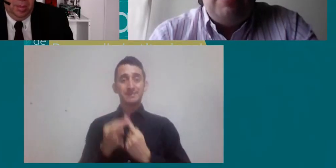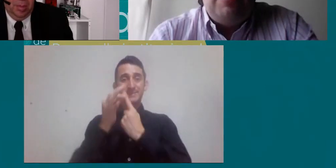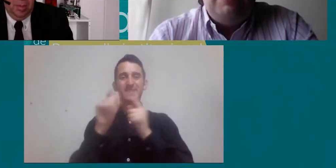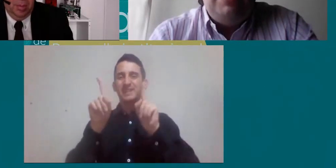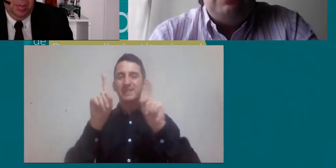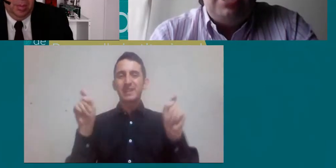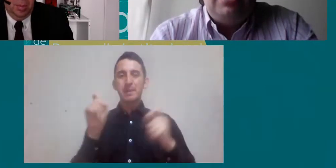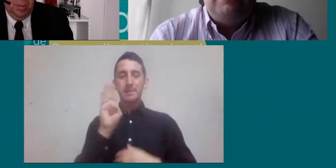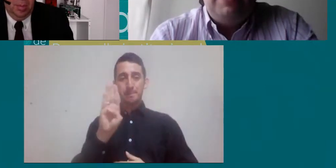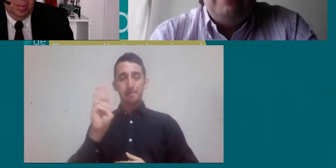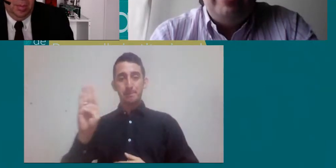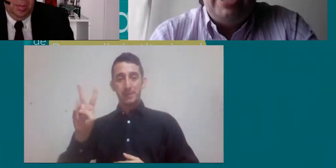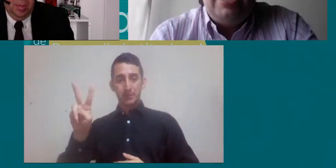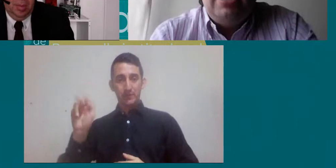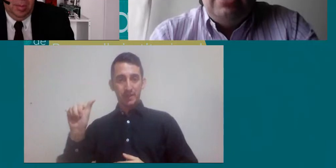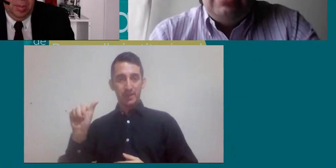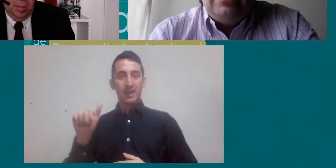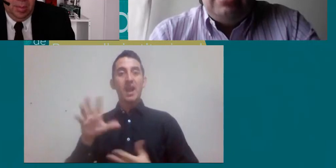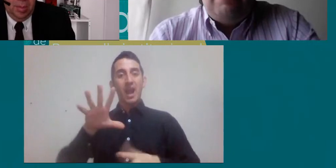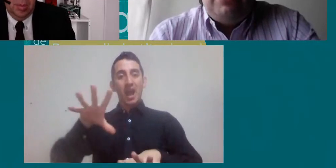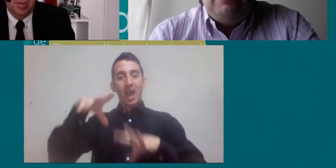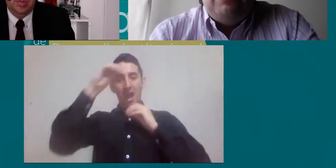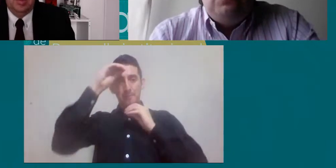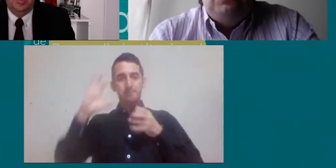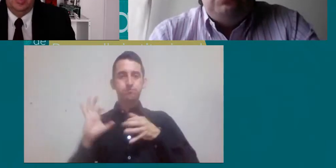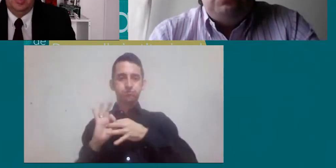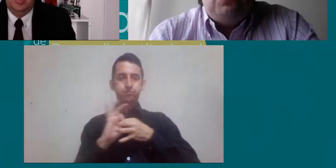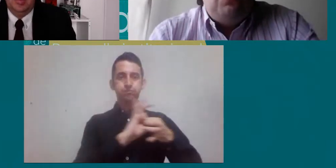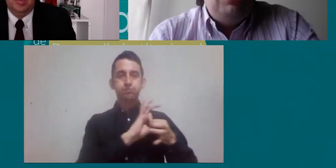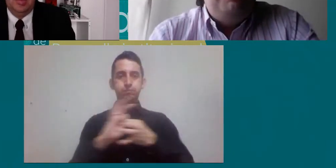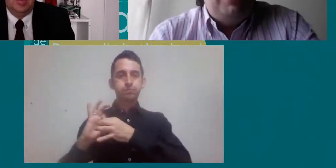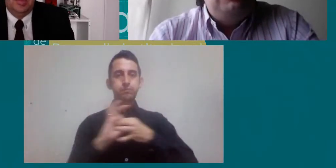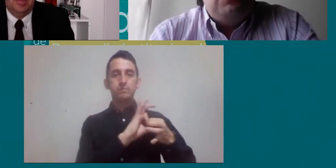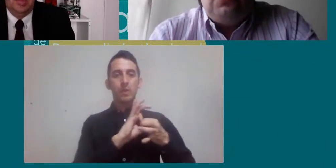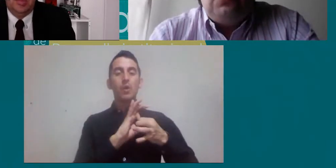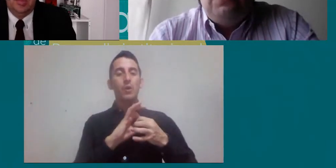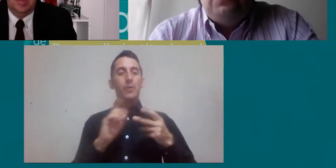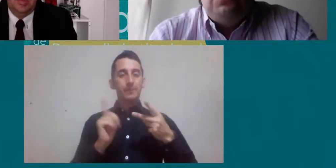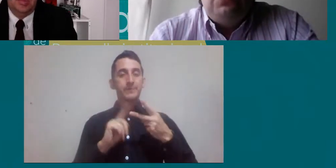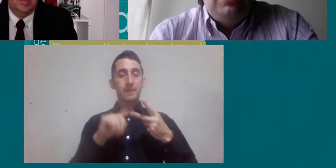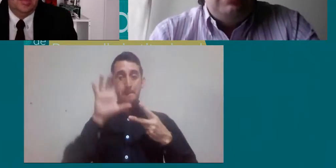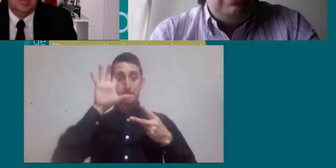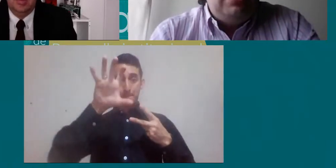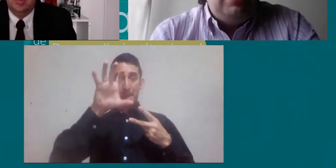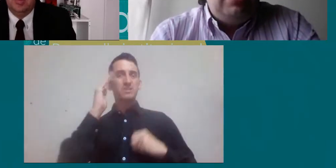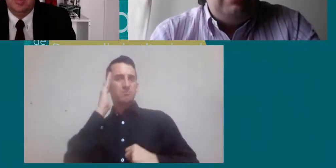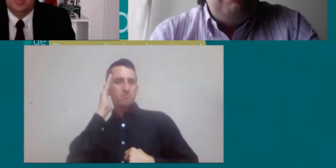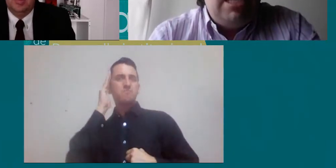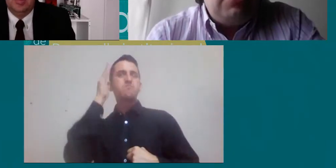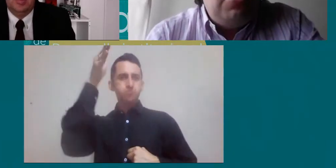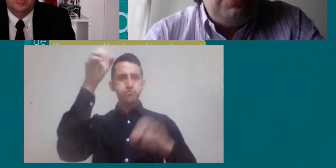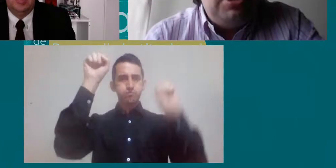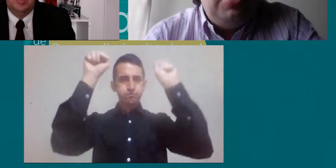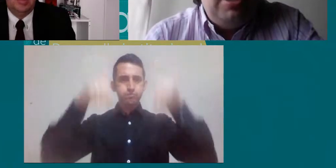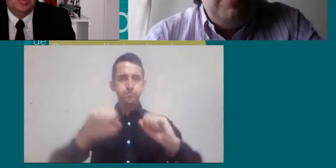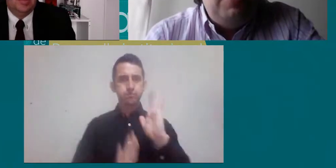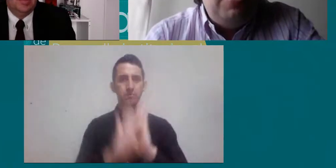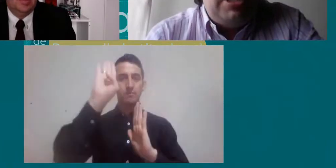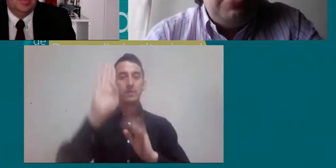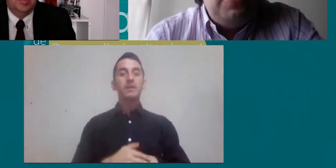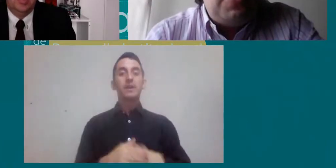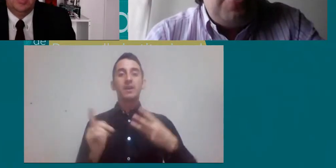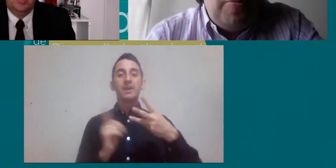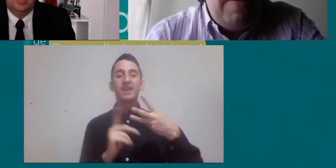BBVA, Aprendemos Juntos o El País con Tu Futuro, más conocido en el mundo educativo como el